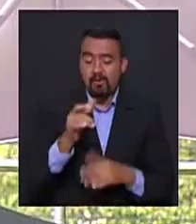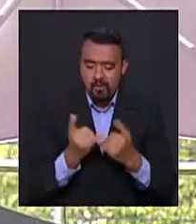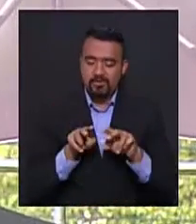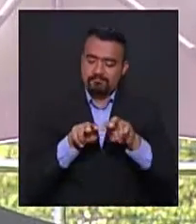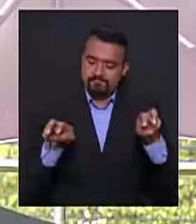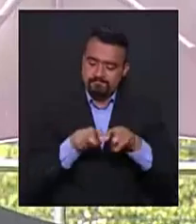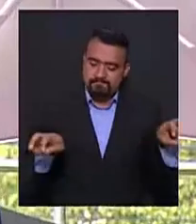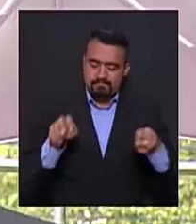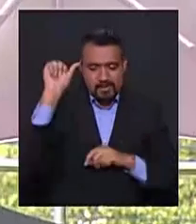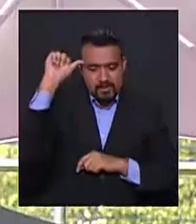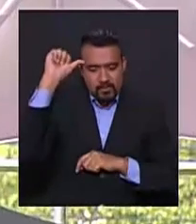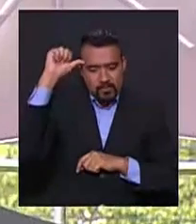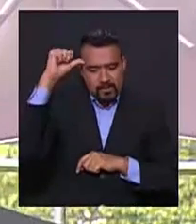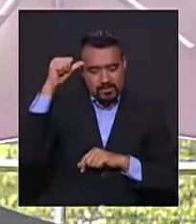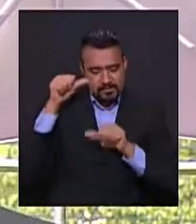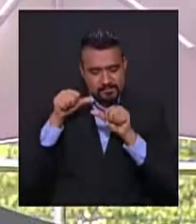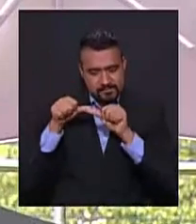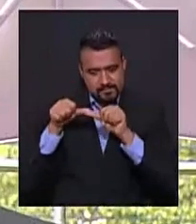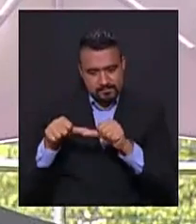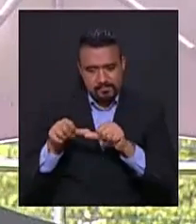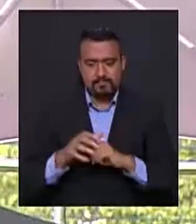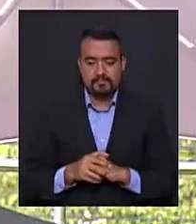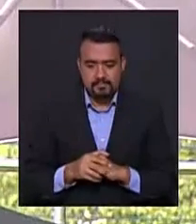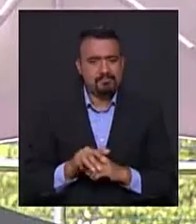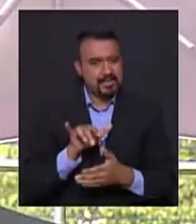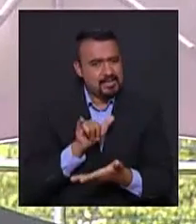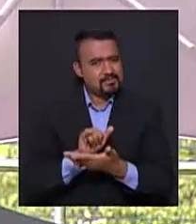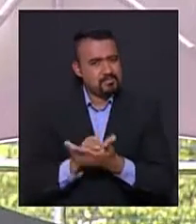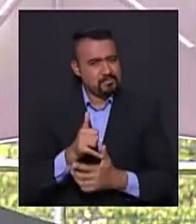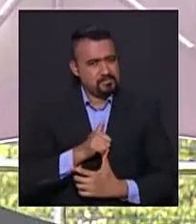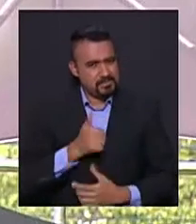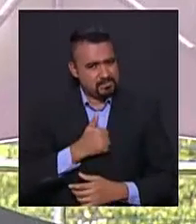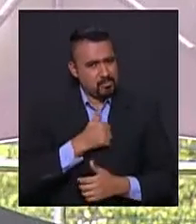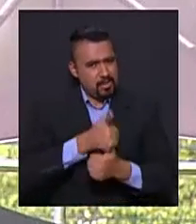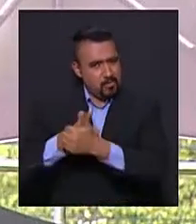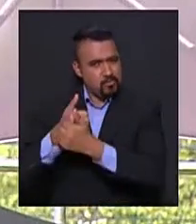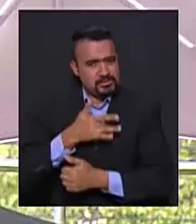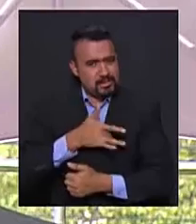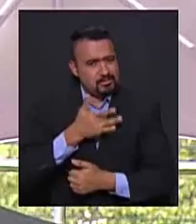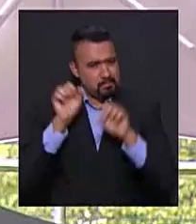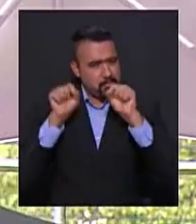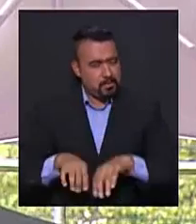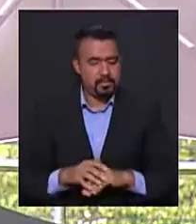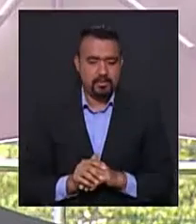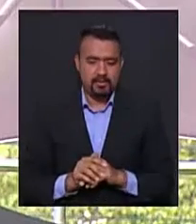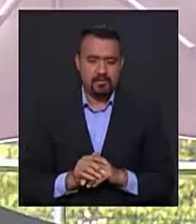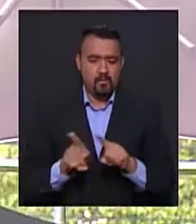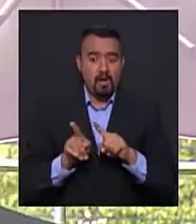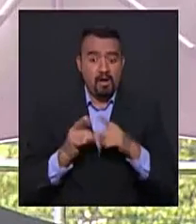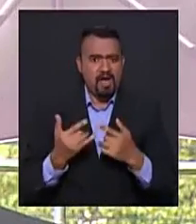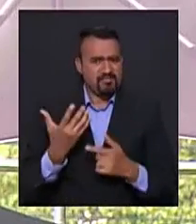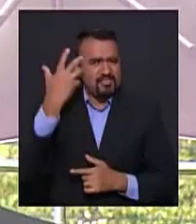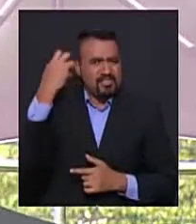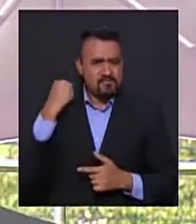hoy aquí. Y nosotros, y por nosotros también, porque cada despertar en esta época fue un acto de